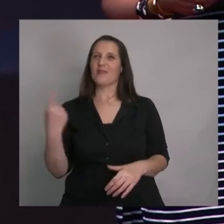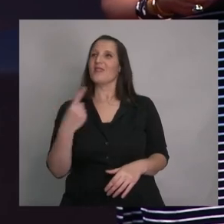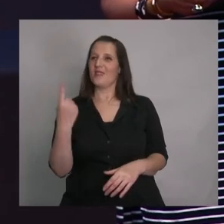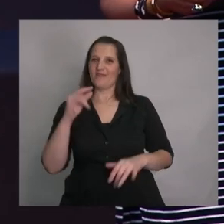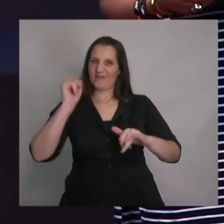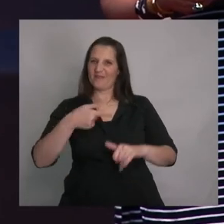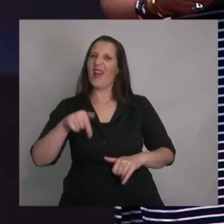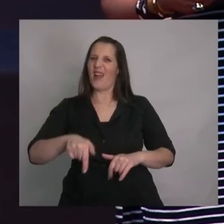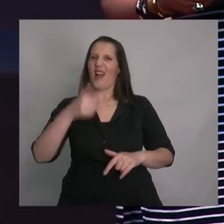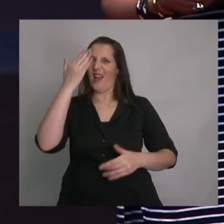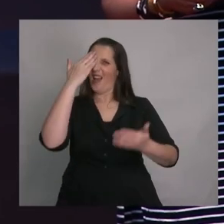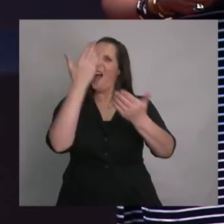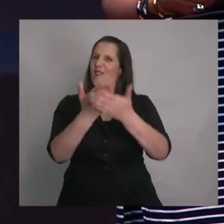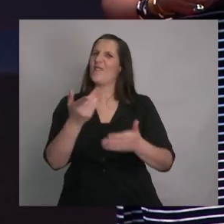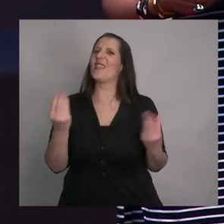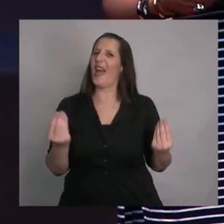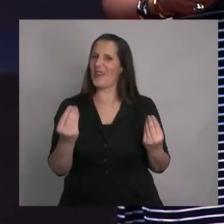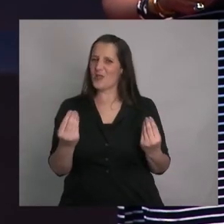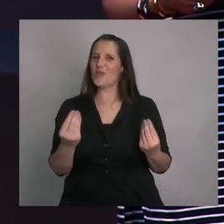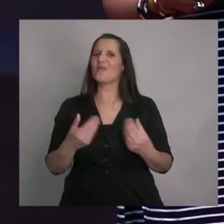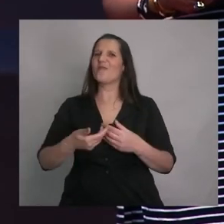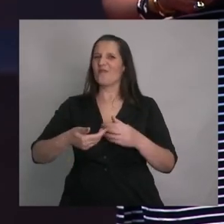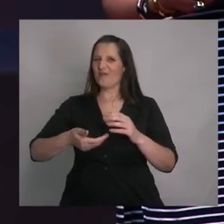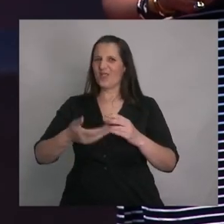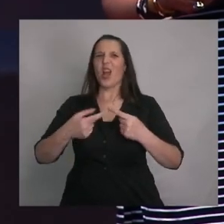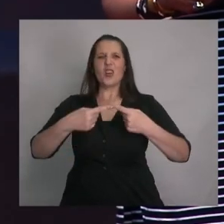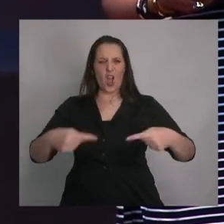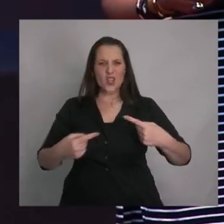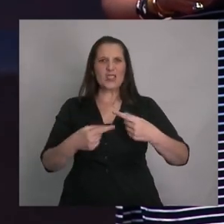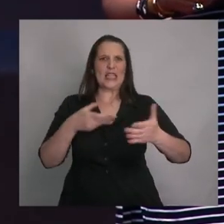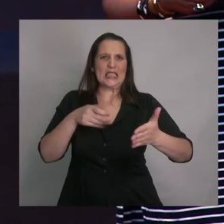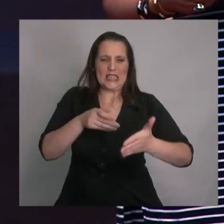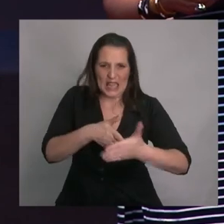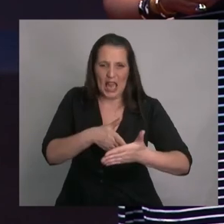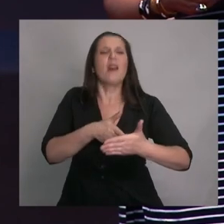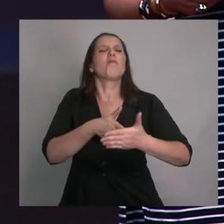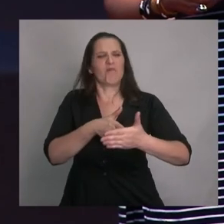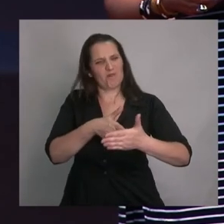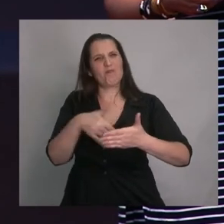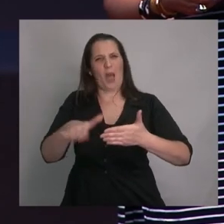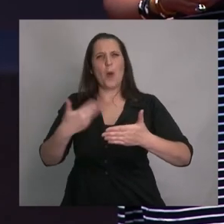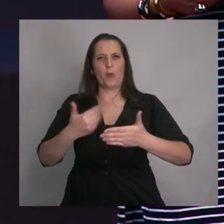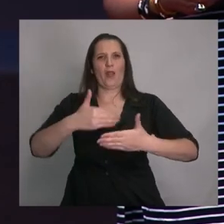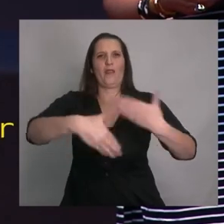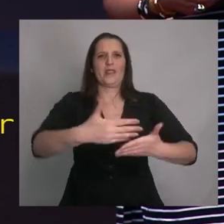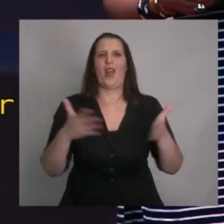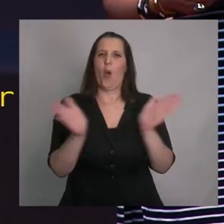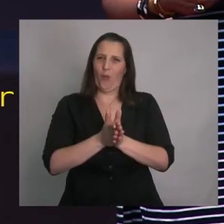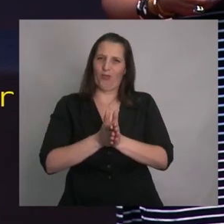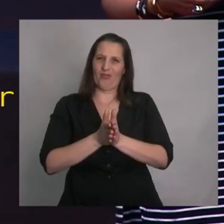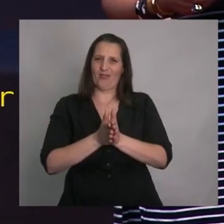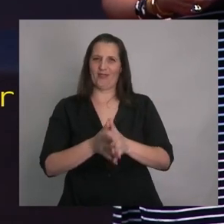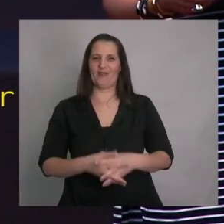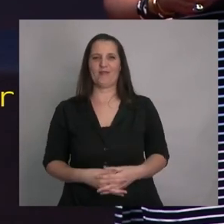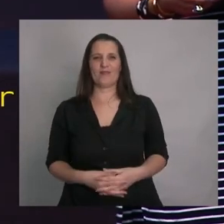a vivir a sharp vamos a acertar porque vamos a enfrentar la lucha juntos todos